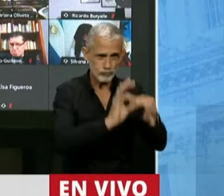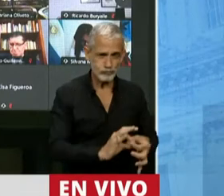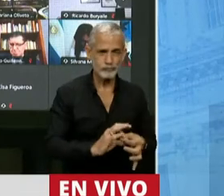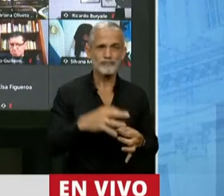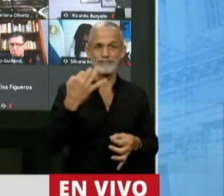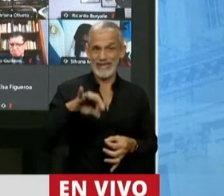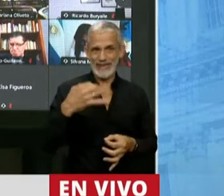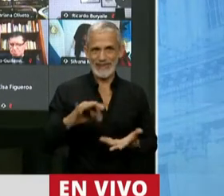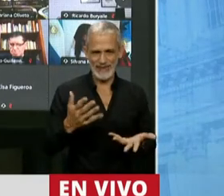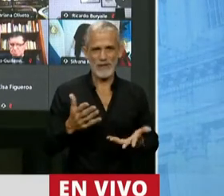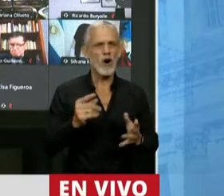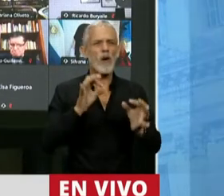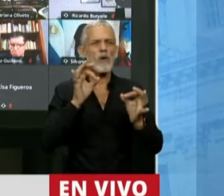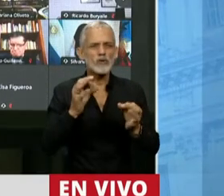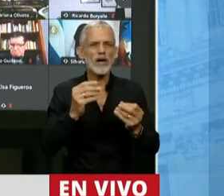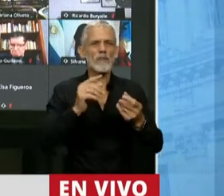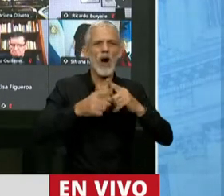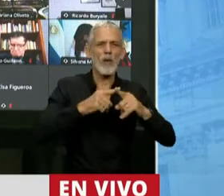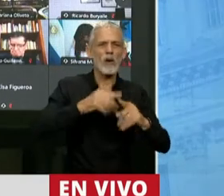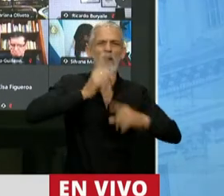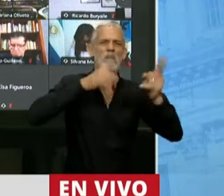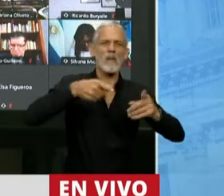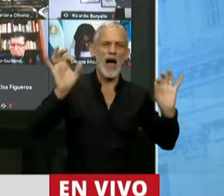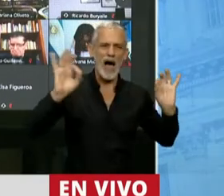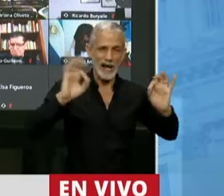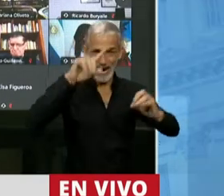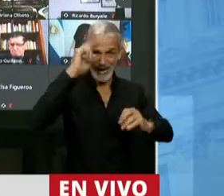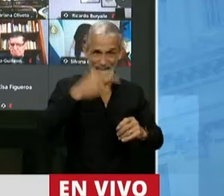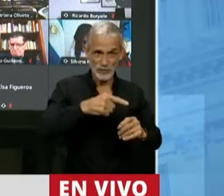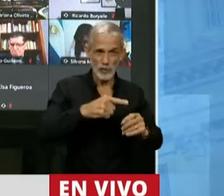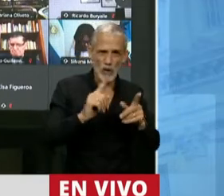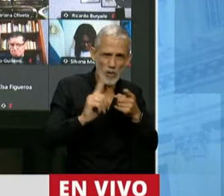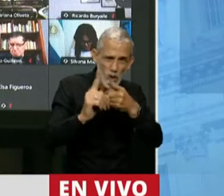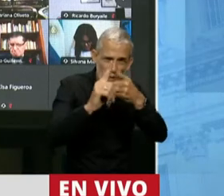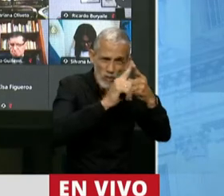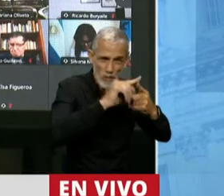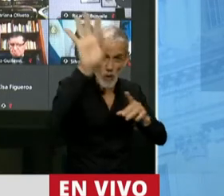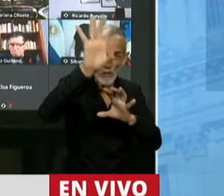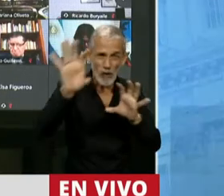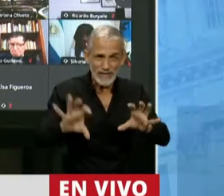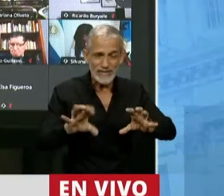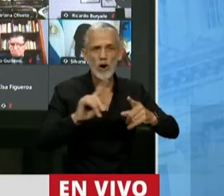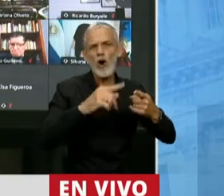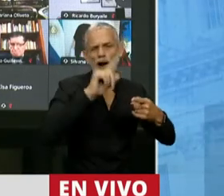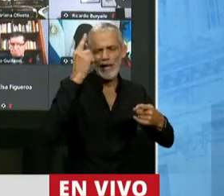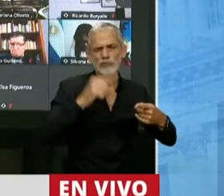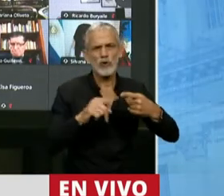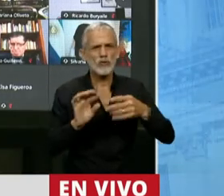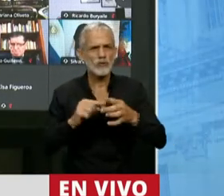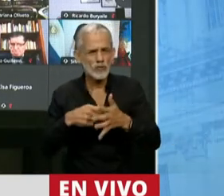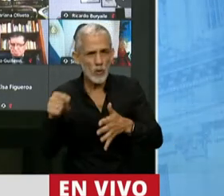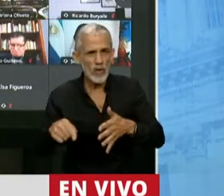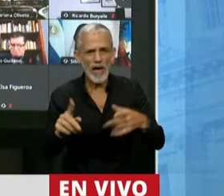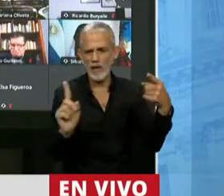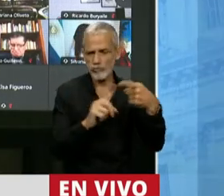el federalismo al que se llega por la vía de acuerdos entre la nación y las provincias o entre la nación y la ciudad, en